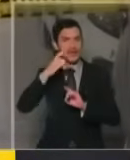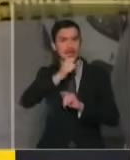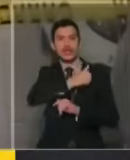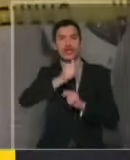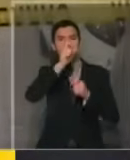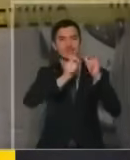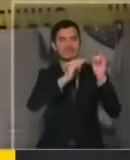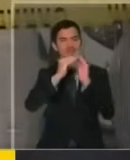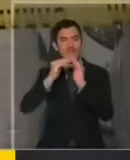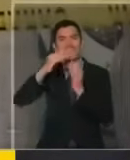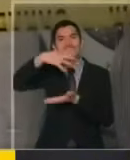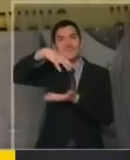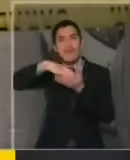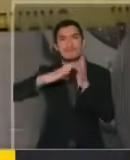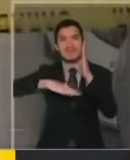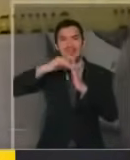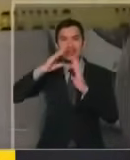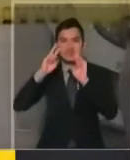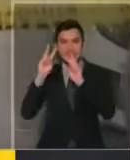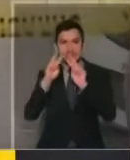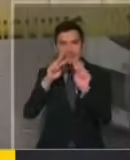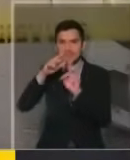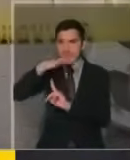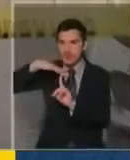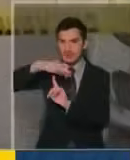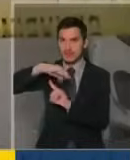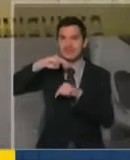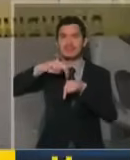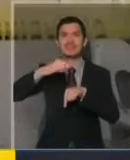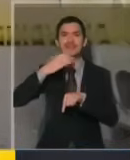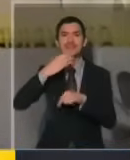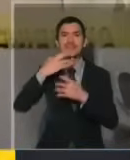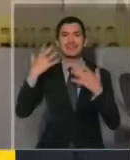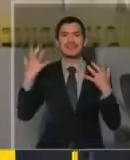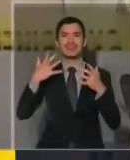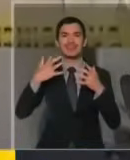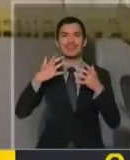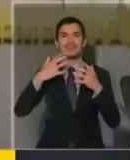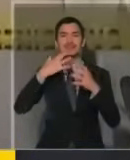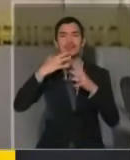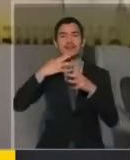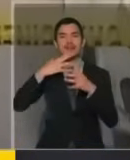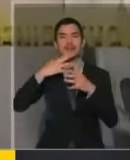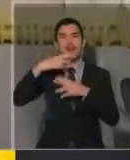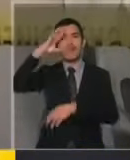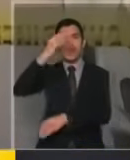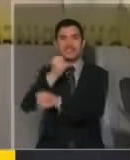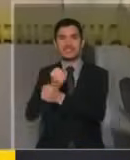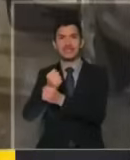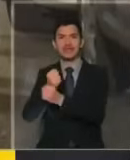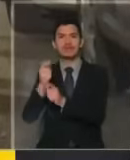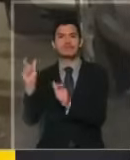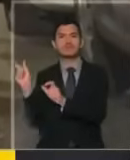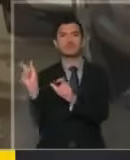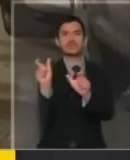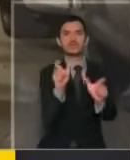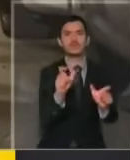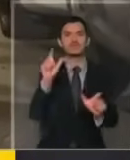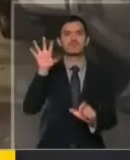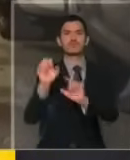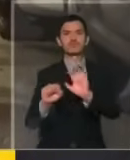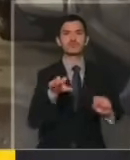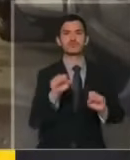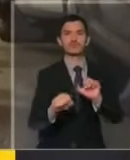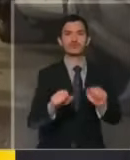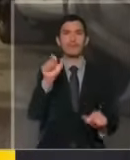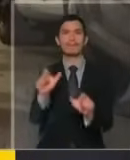vecinos de La Pintana y, por supuesto, que ha llevado a tener un amplio despliegue por parte de las policías para ubicar a todos los miembros de